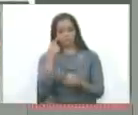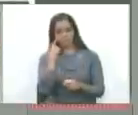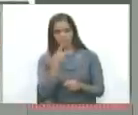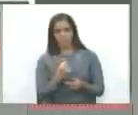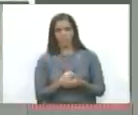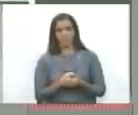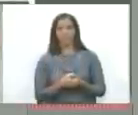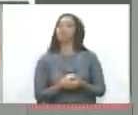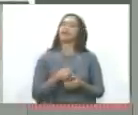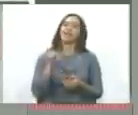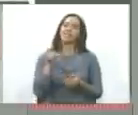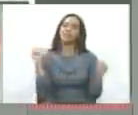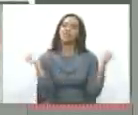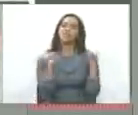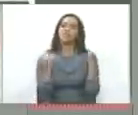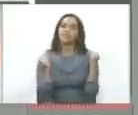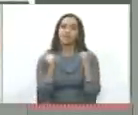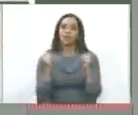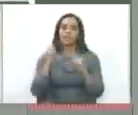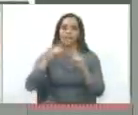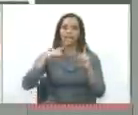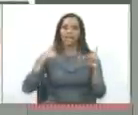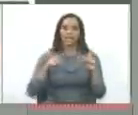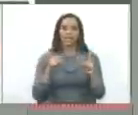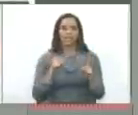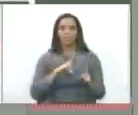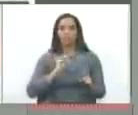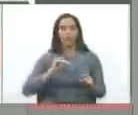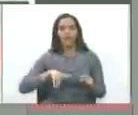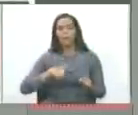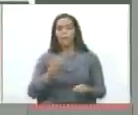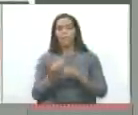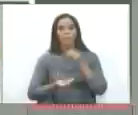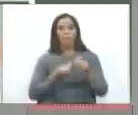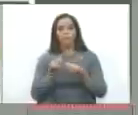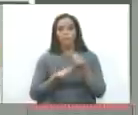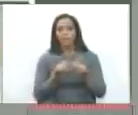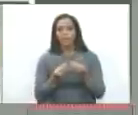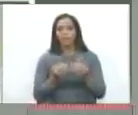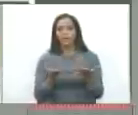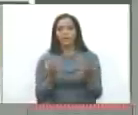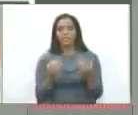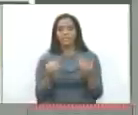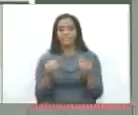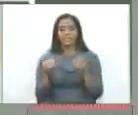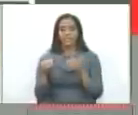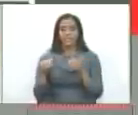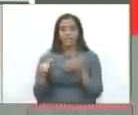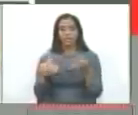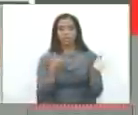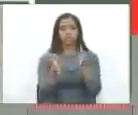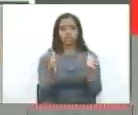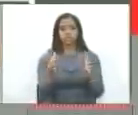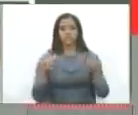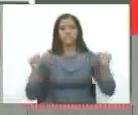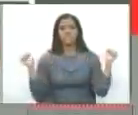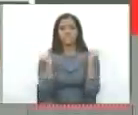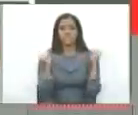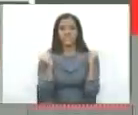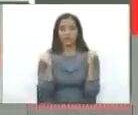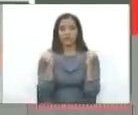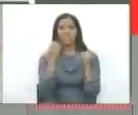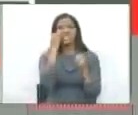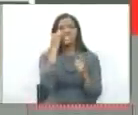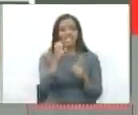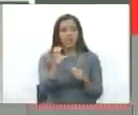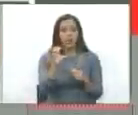ellos en invierno la energía no la pueden producir como quisieran porque se congelan los ríos, porque ya hacen menos 20 grados.